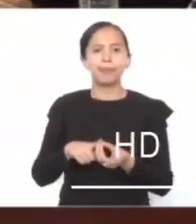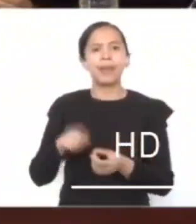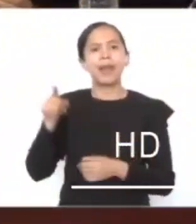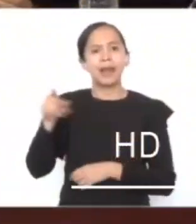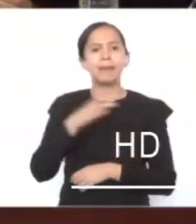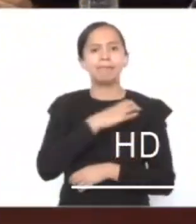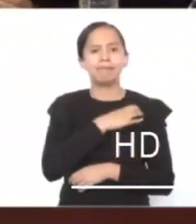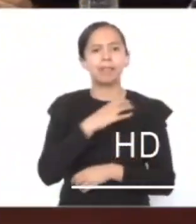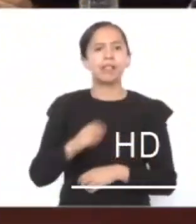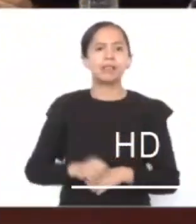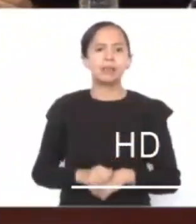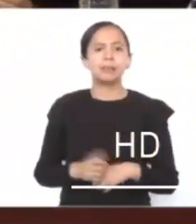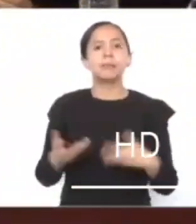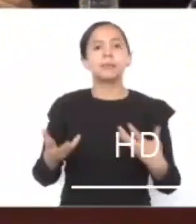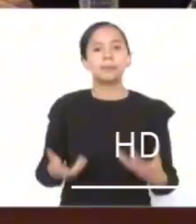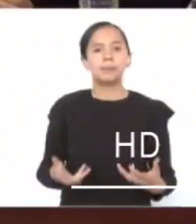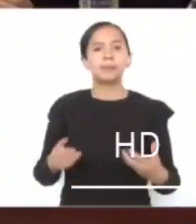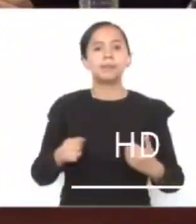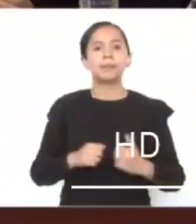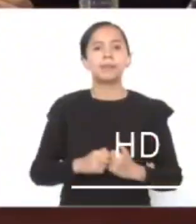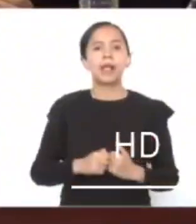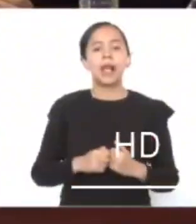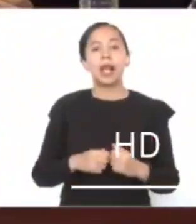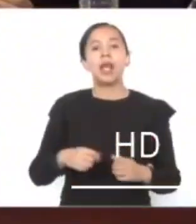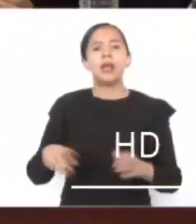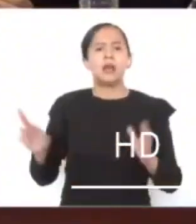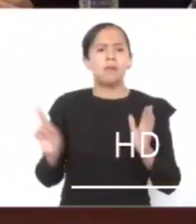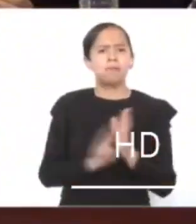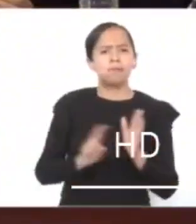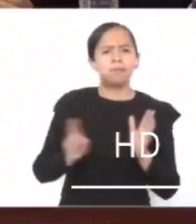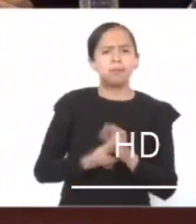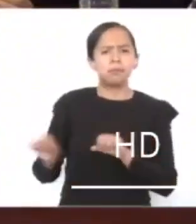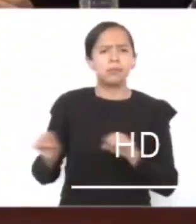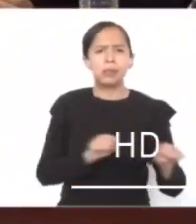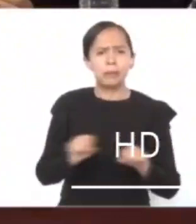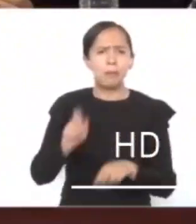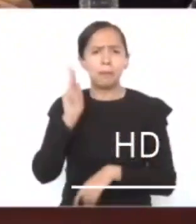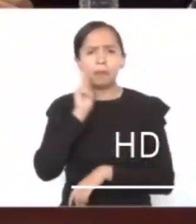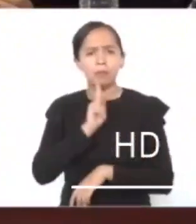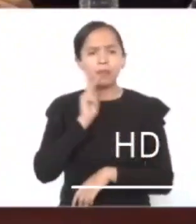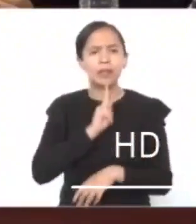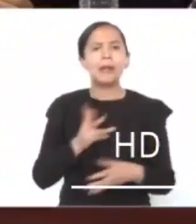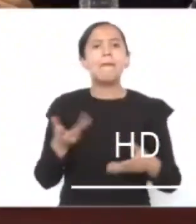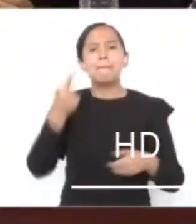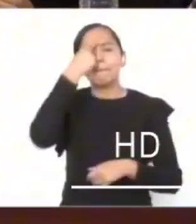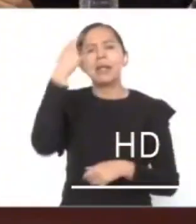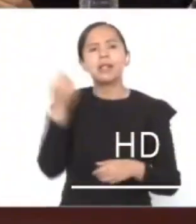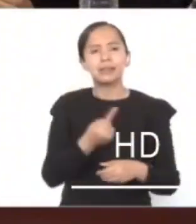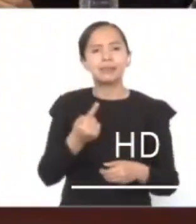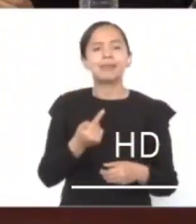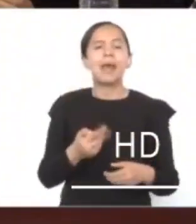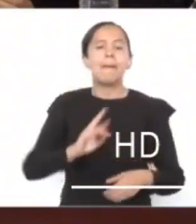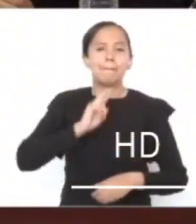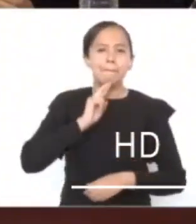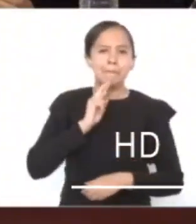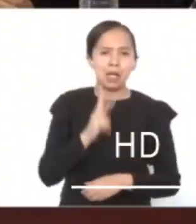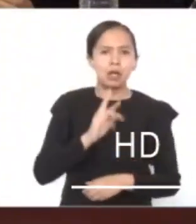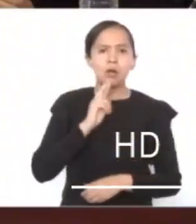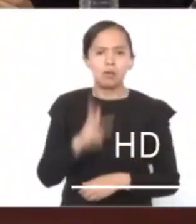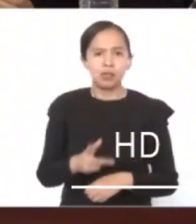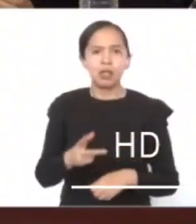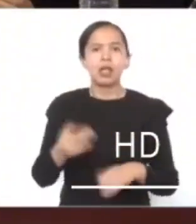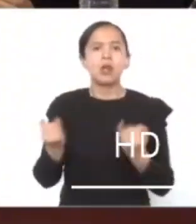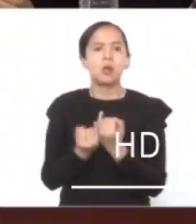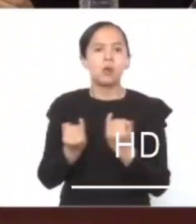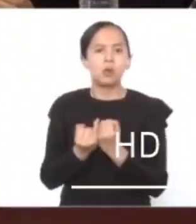en la capital. El simulacro tuvo como objetivo reforzar y mejorar acciones preventivas de